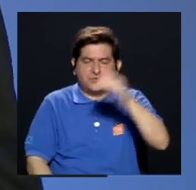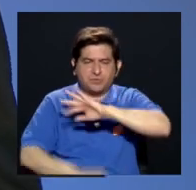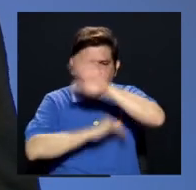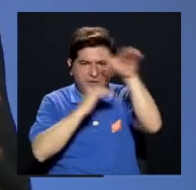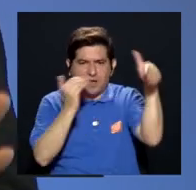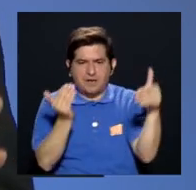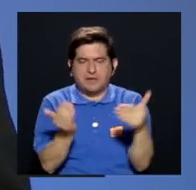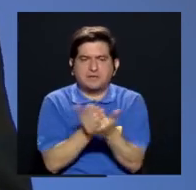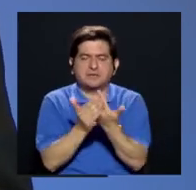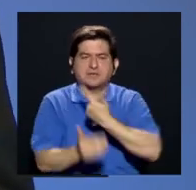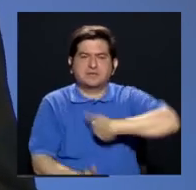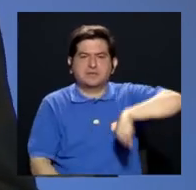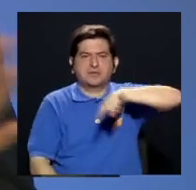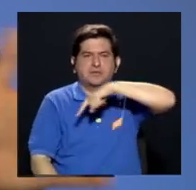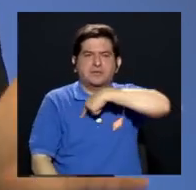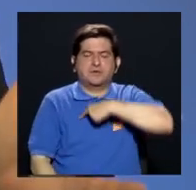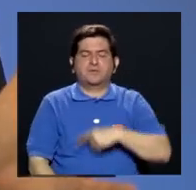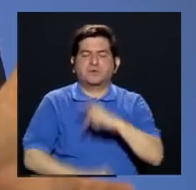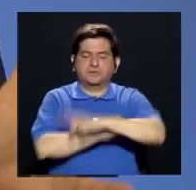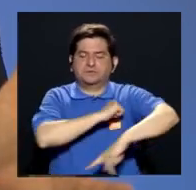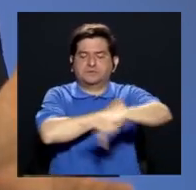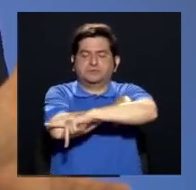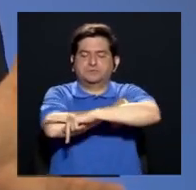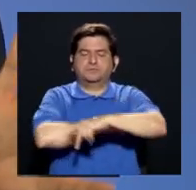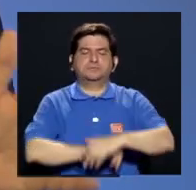de toda nuestra nación.